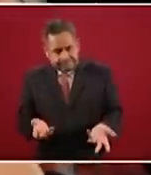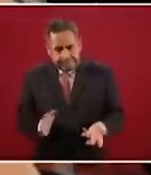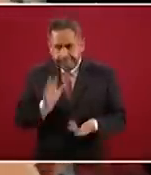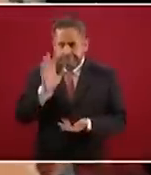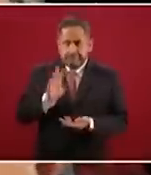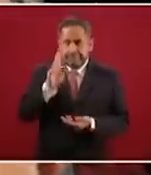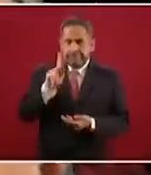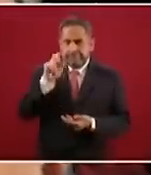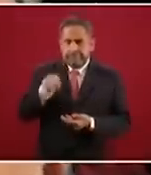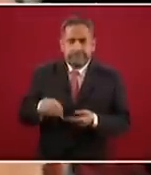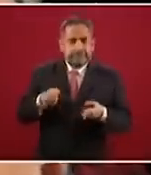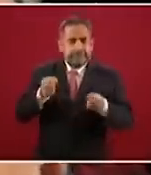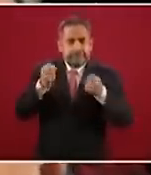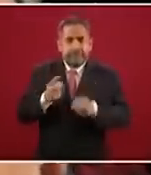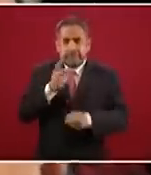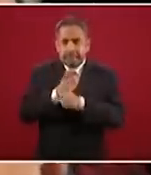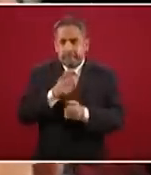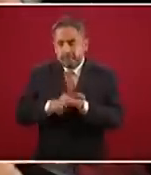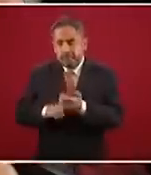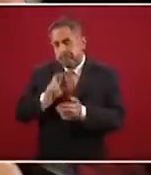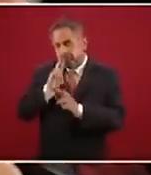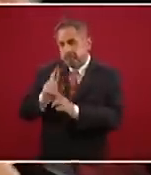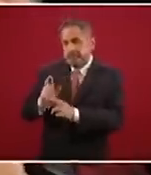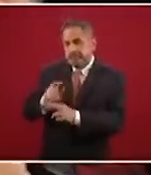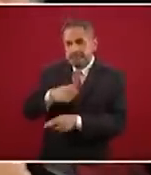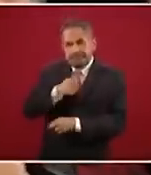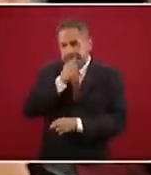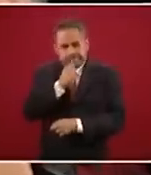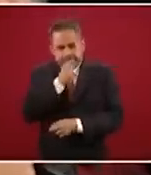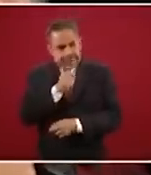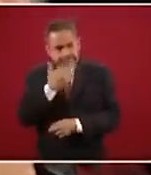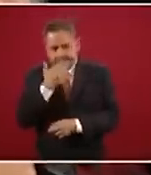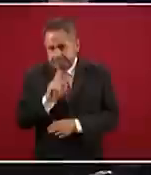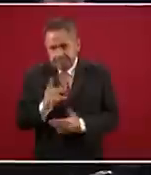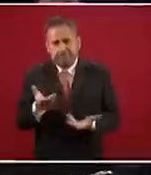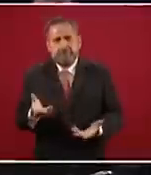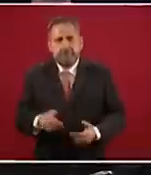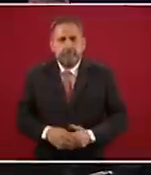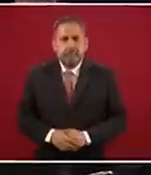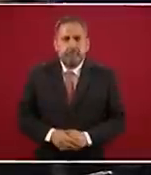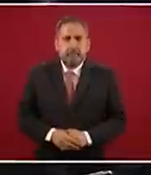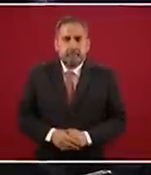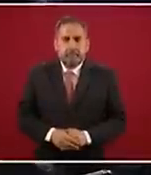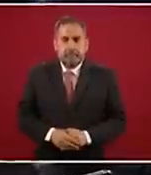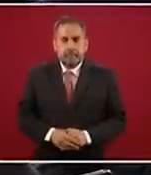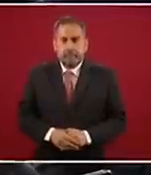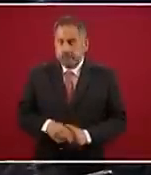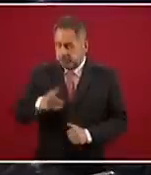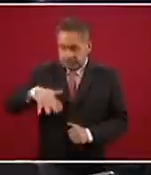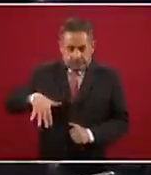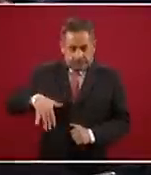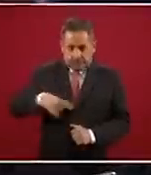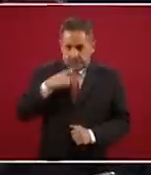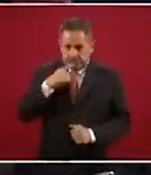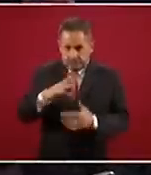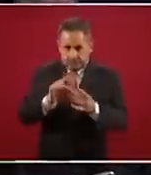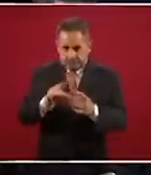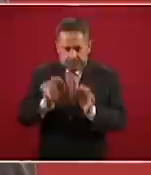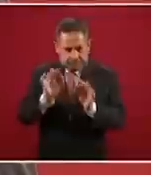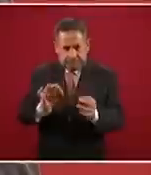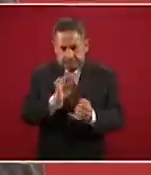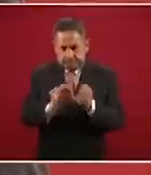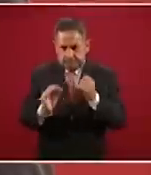estrategia de seguridad, si ha dado resultado, todavía no es lo que se espera. Sí, es lo que tú acabas de decir al